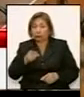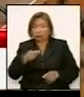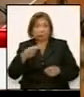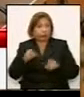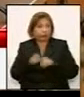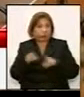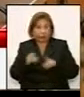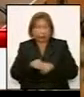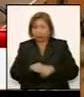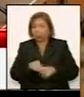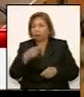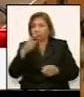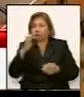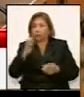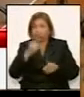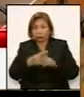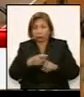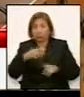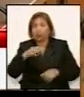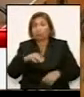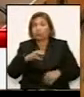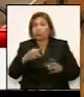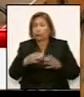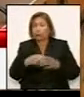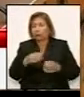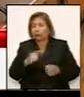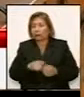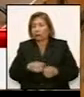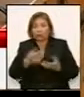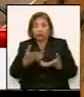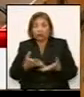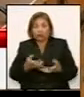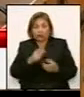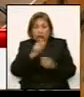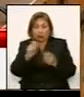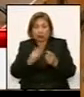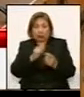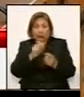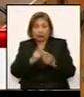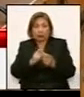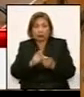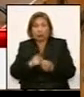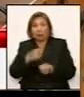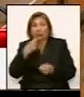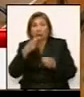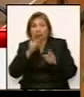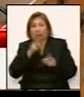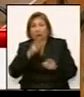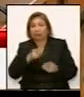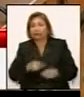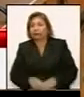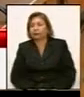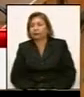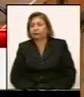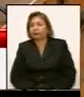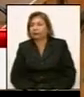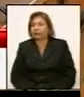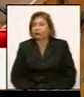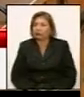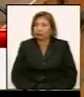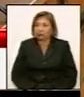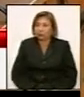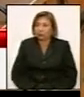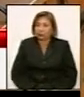común por ejemplo entre ex parejas conocidos personas que quieren vengarse o chantajear o extorsionar a los